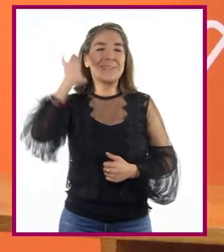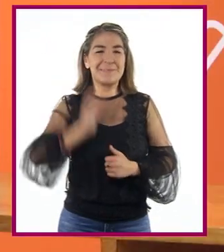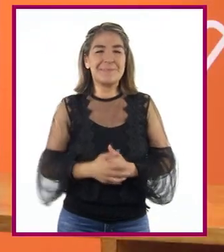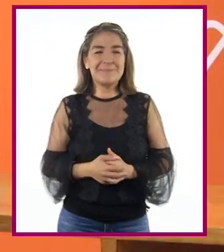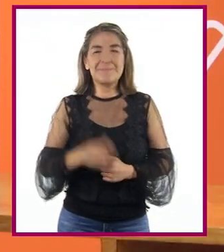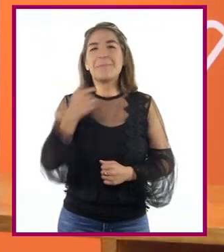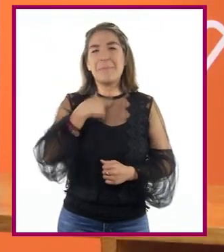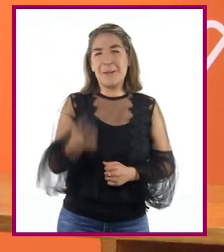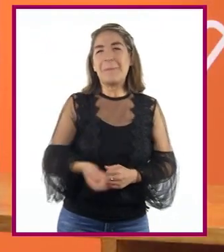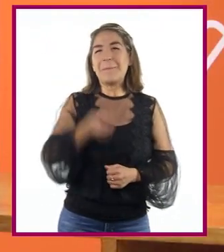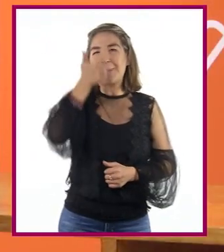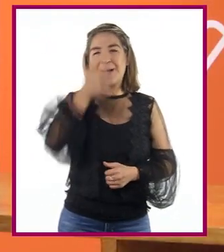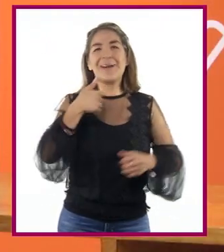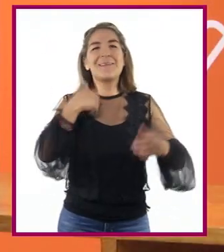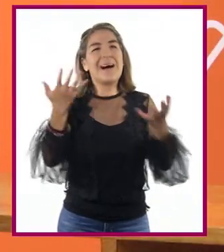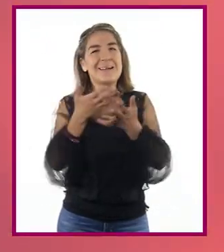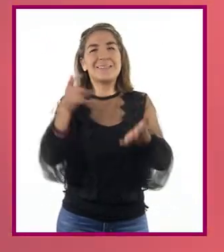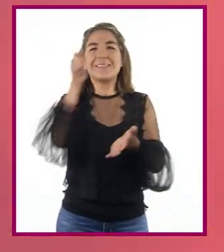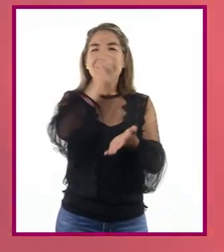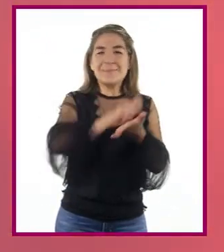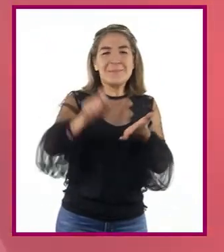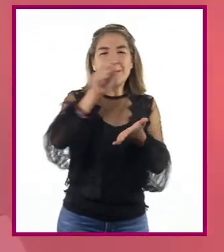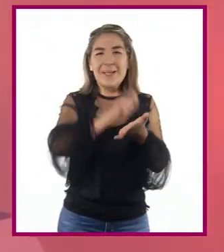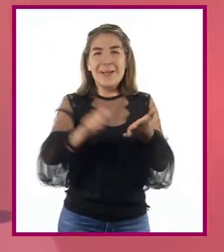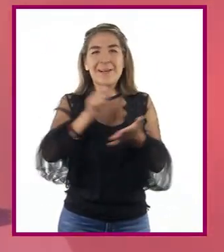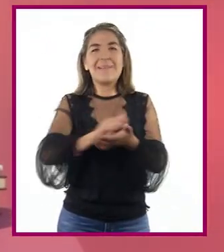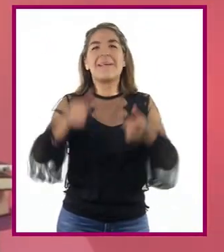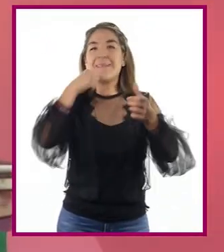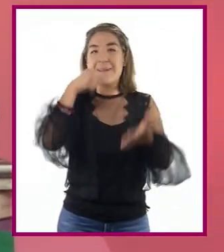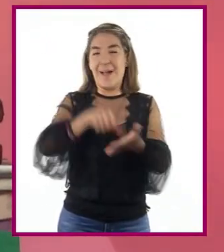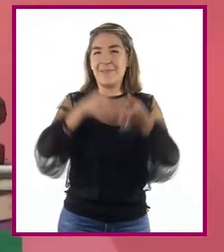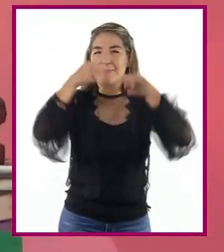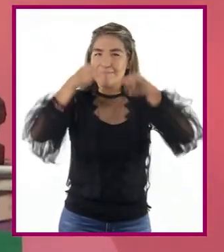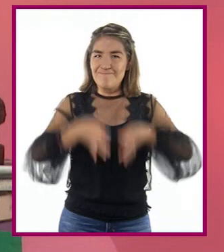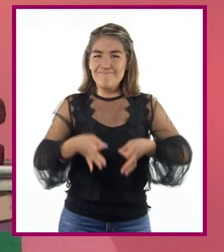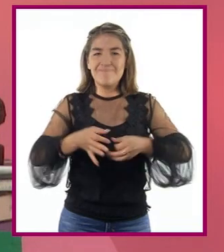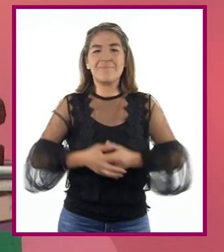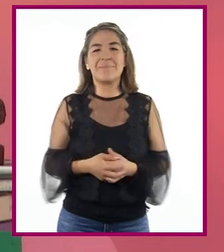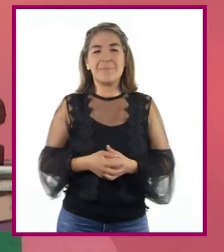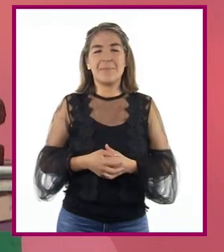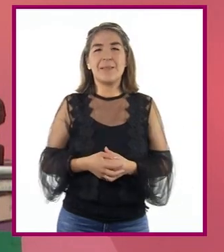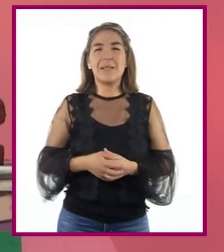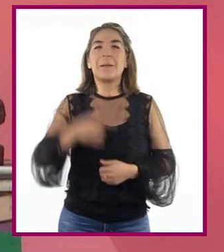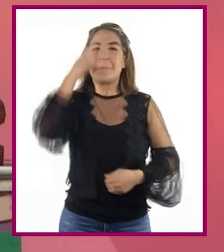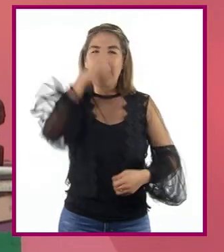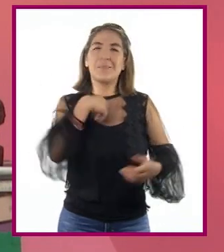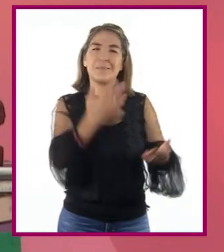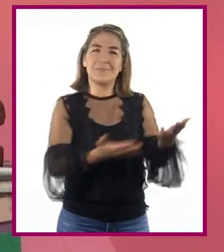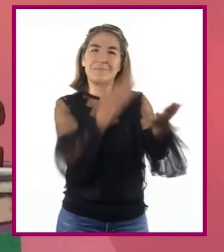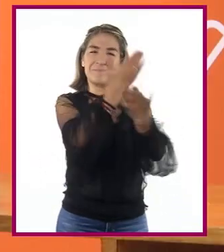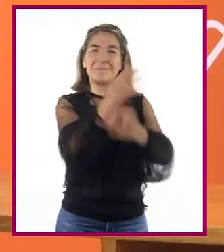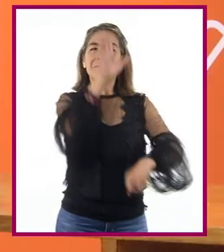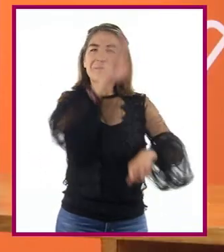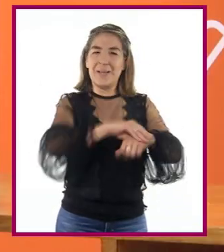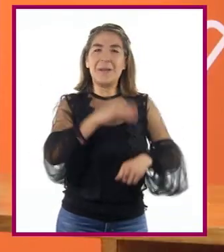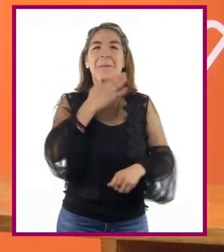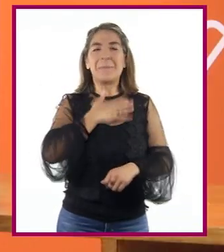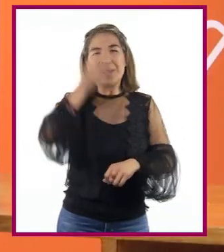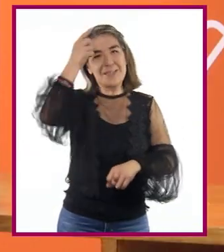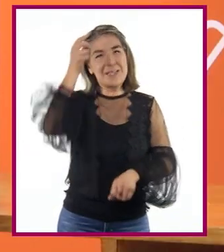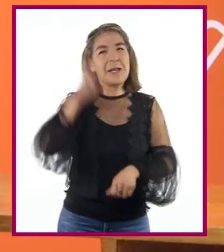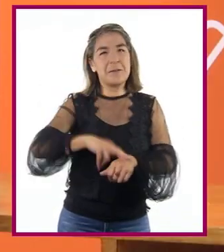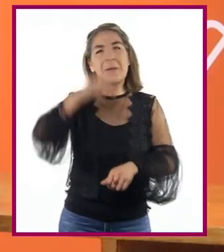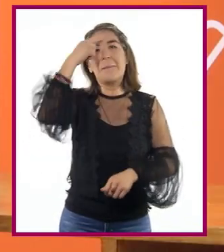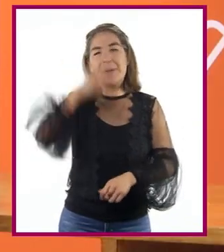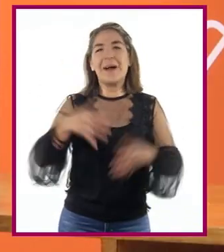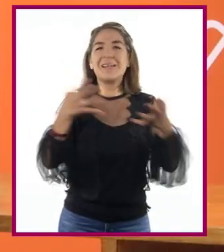la primera vez que tuve que redactar una carta formal. Fue para solicitar permiso a la directora de mi entonces escuela para